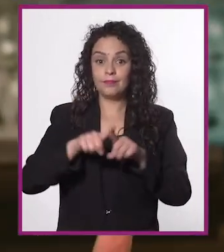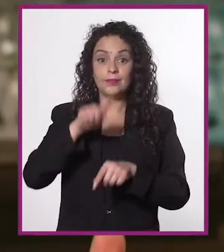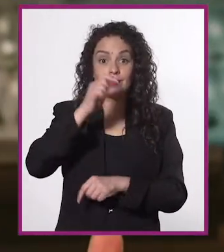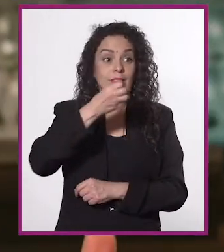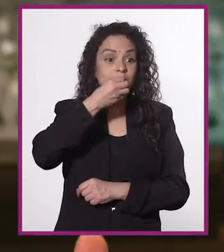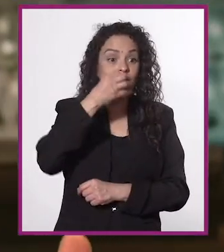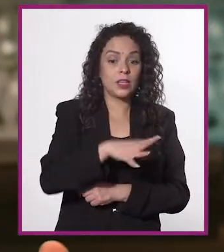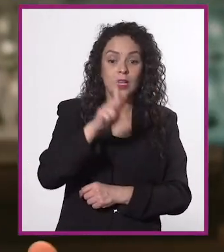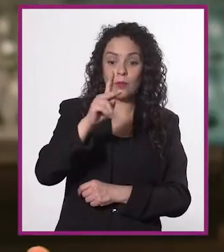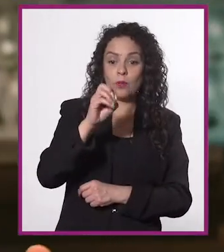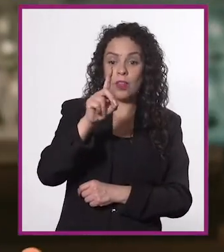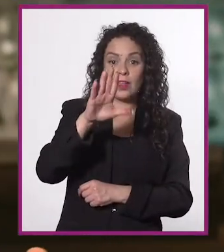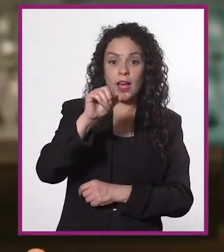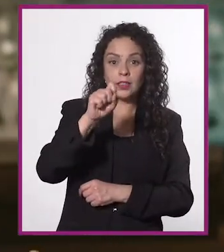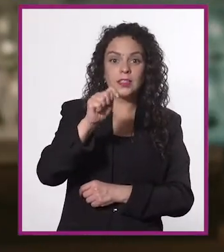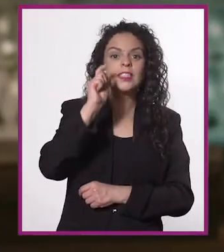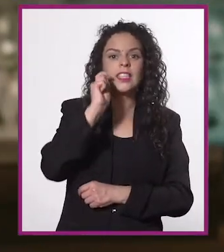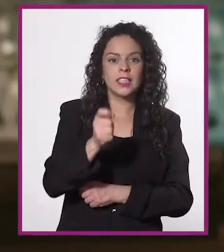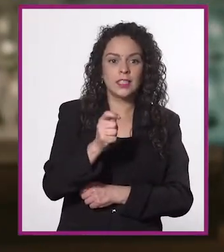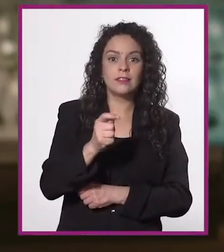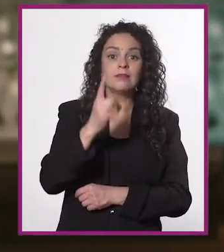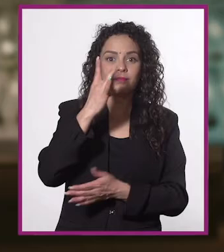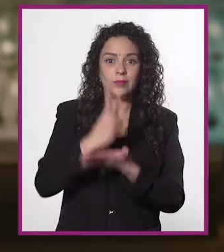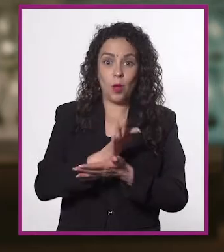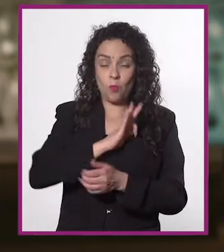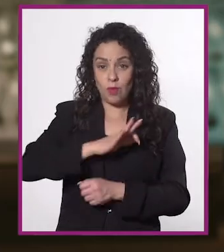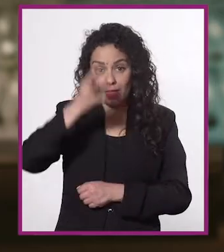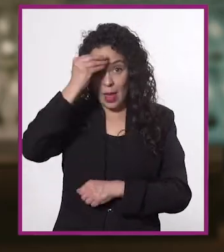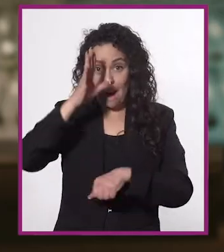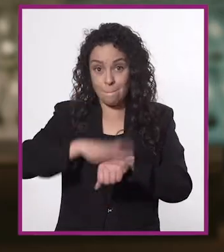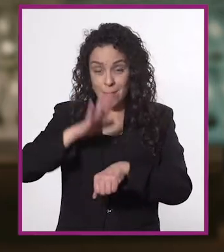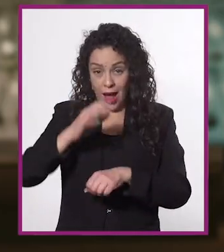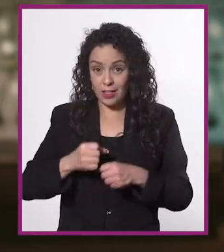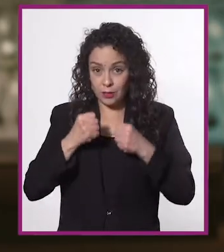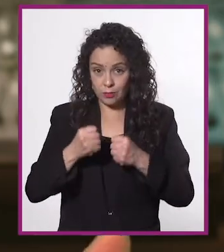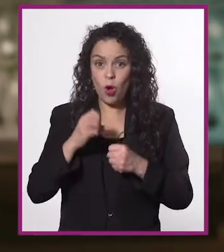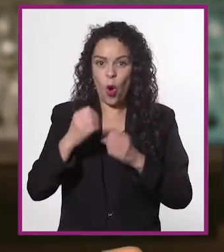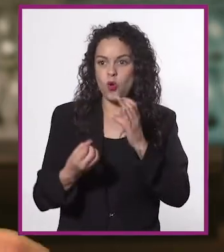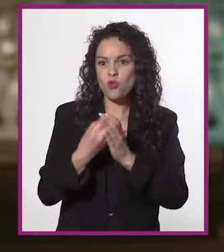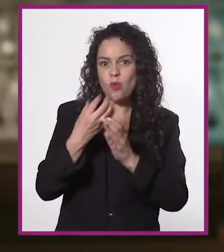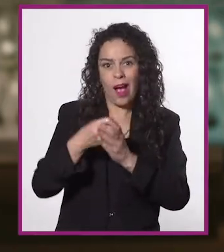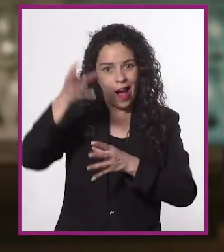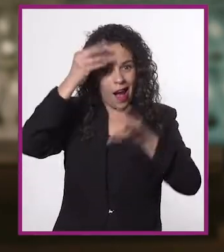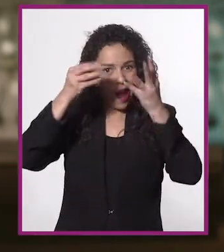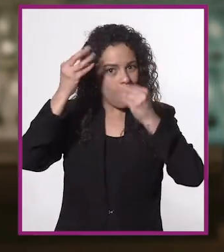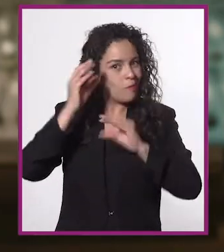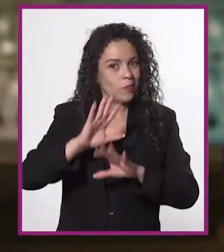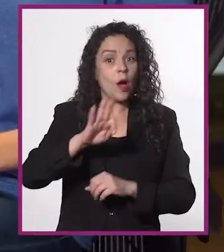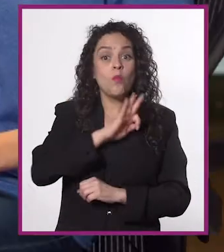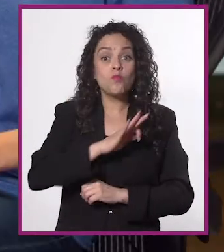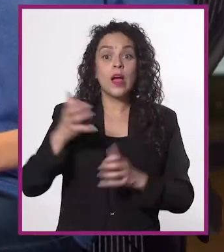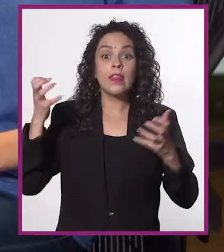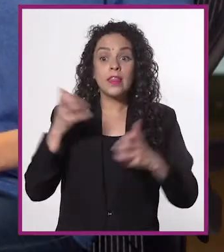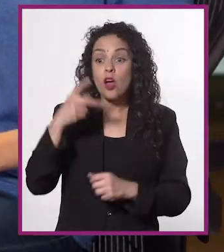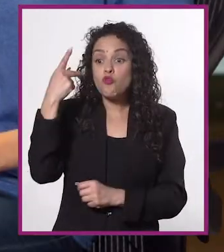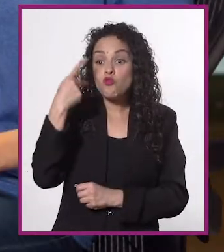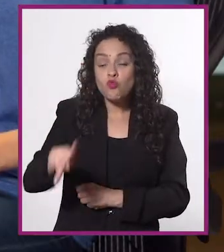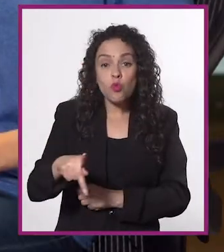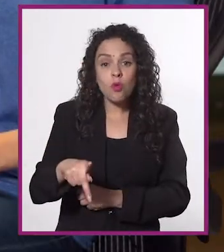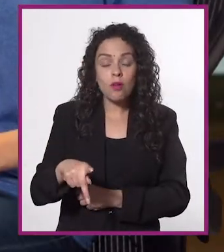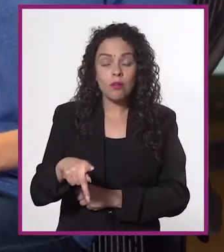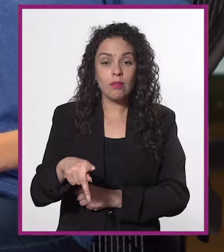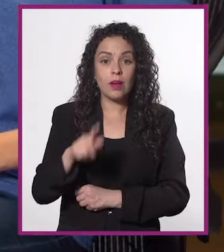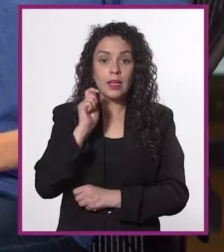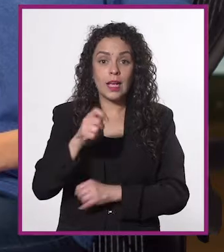Algo que también está muy padre de los podcasts es que no solo puedes reforzar tu educación o adquirir nuevos conocimientos, también puedes generar